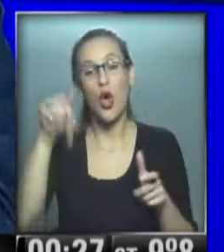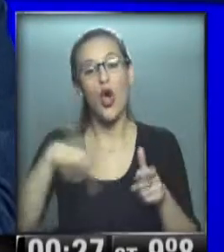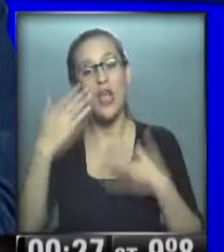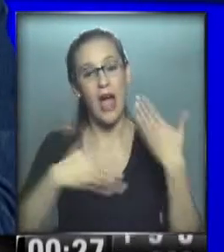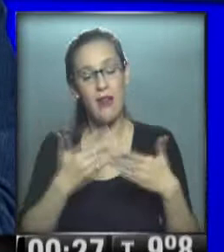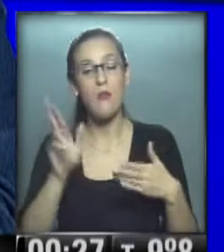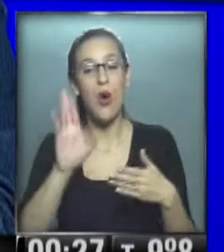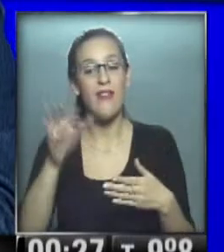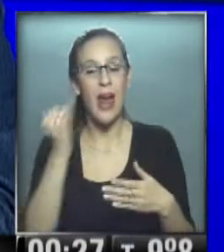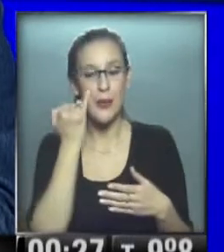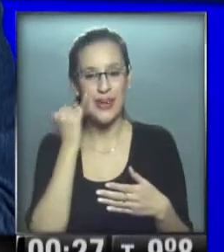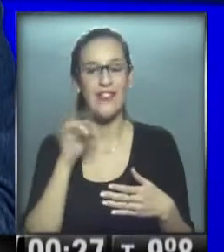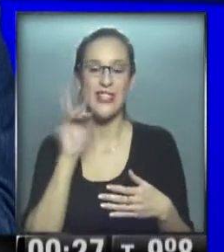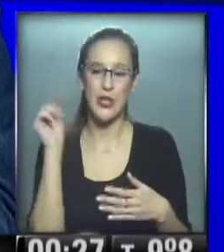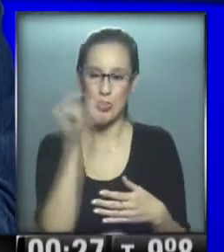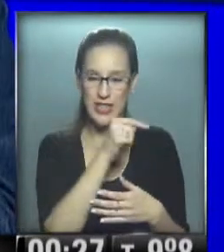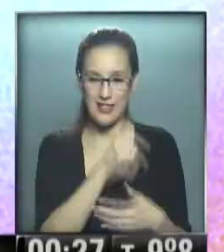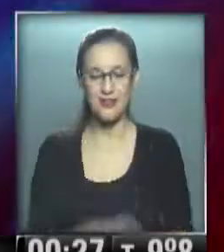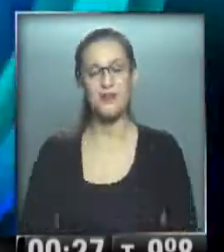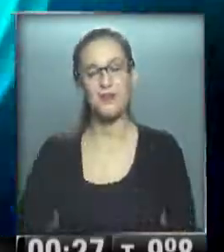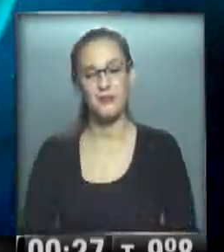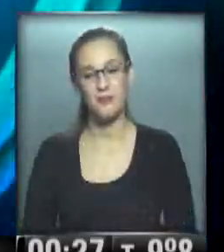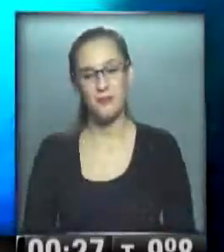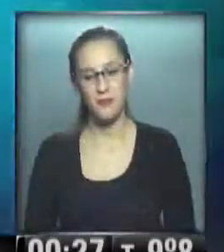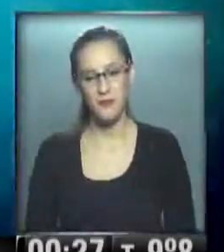barbie precisamente aquí para visión 7 rompe